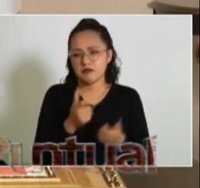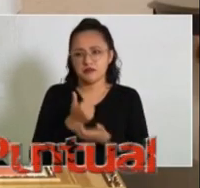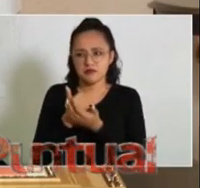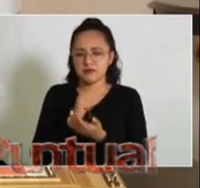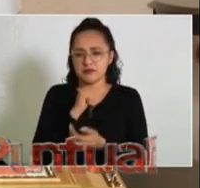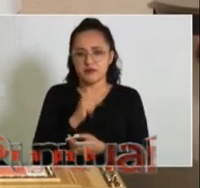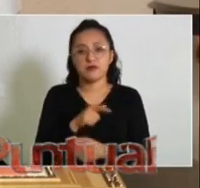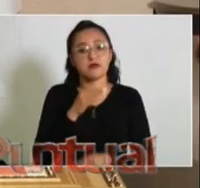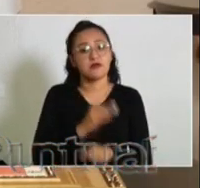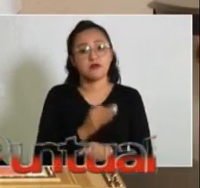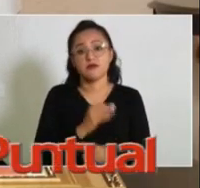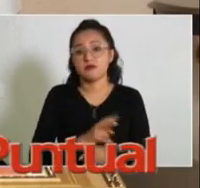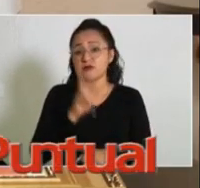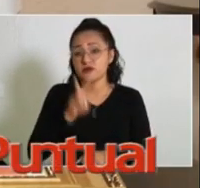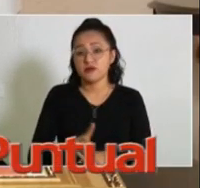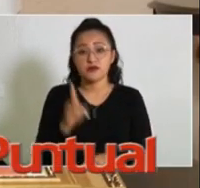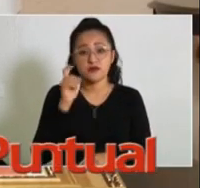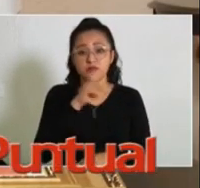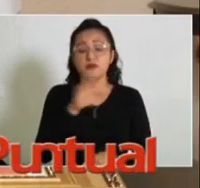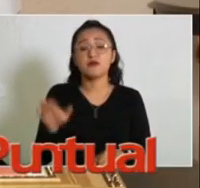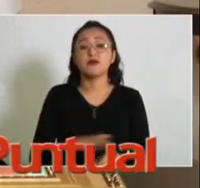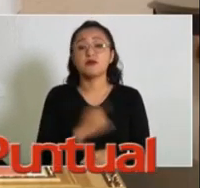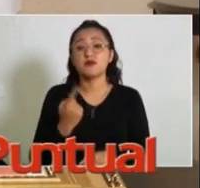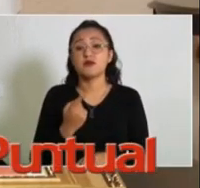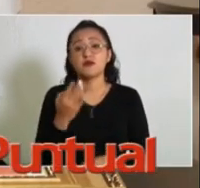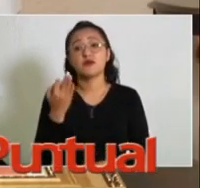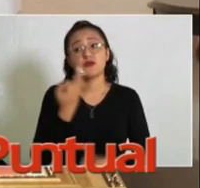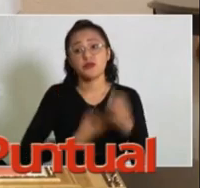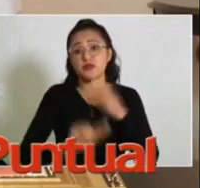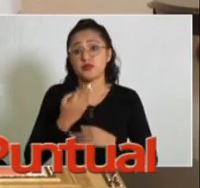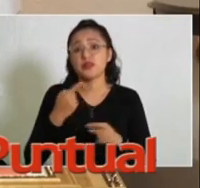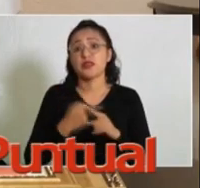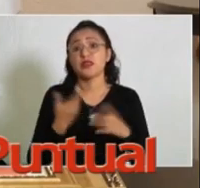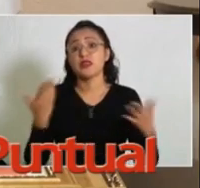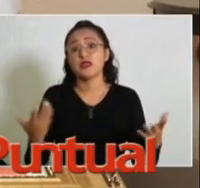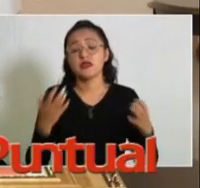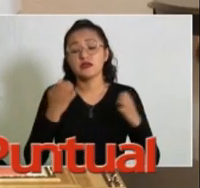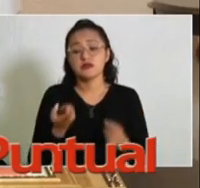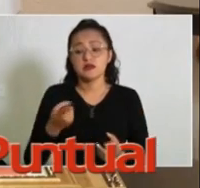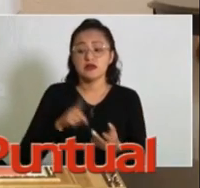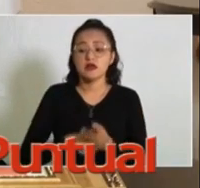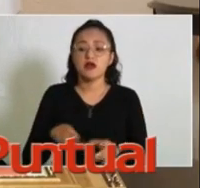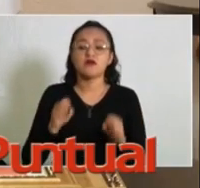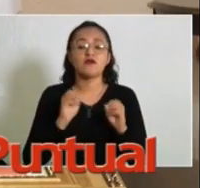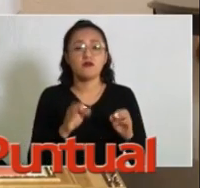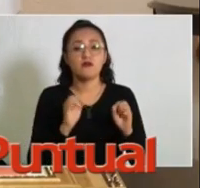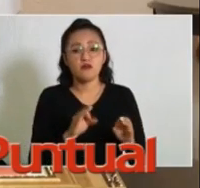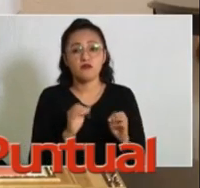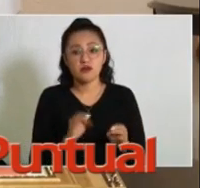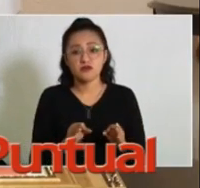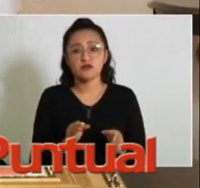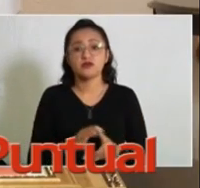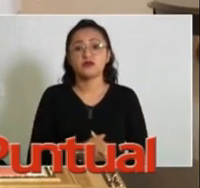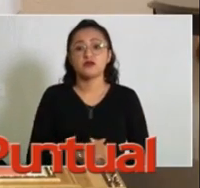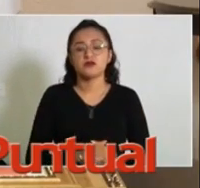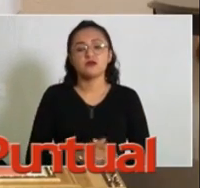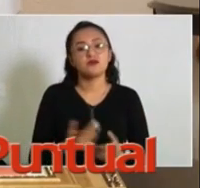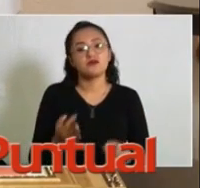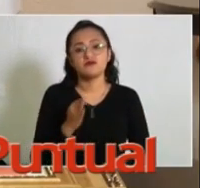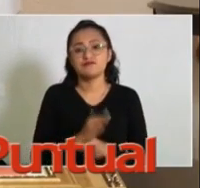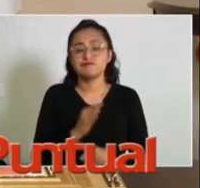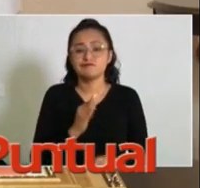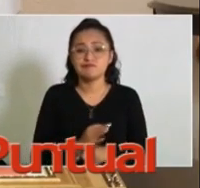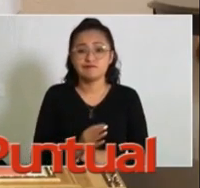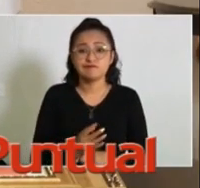todos lados porque a todos los que hoy están en outsourcing en oficinas pues van a